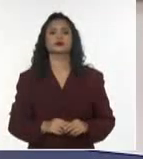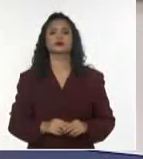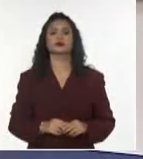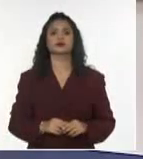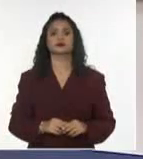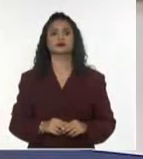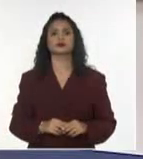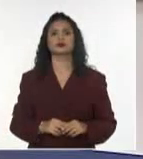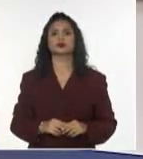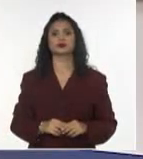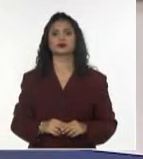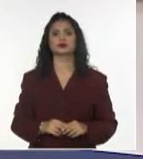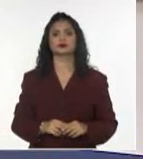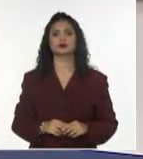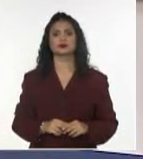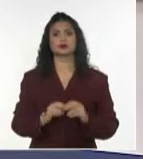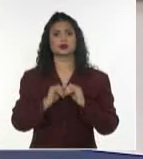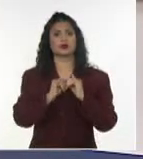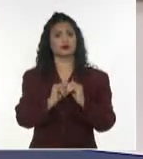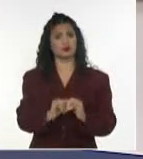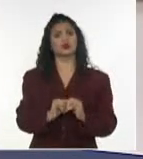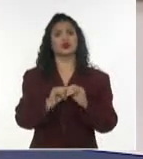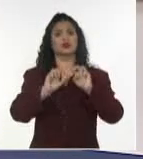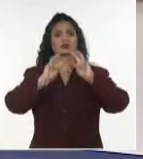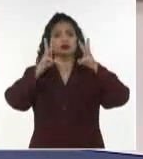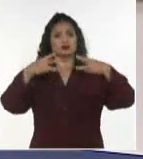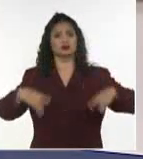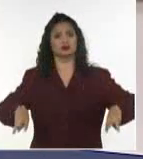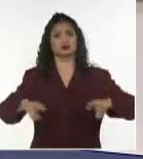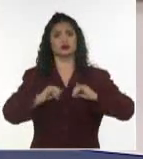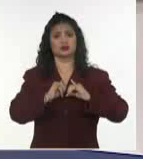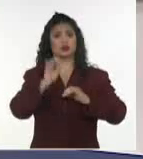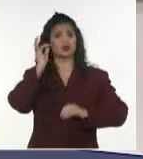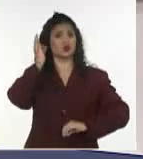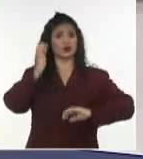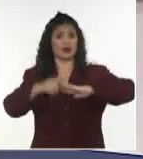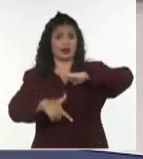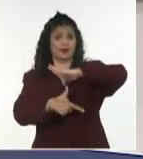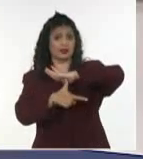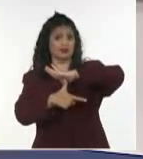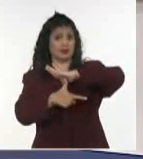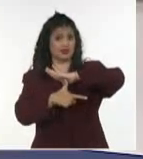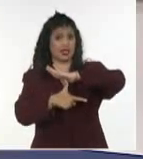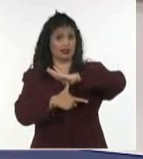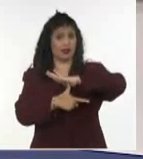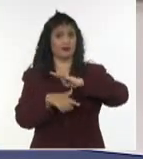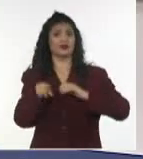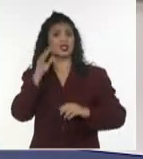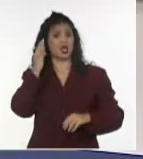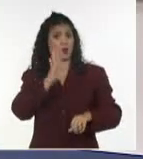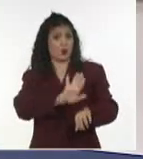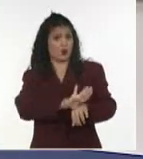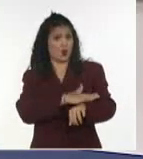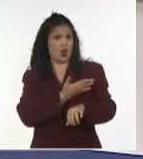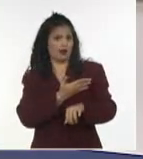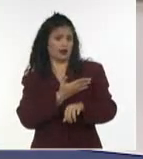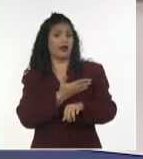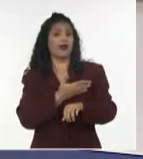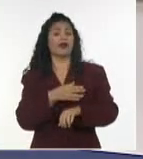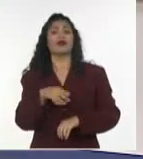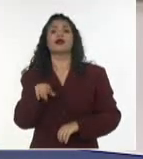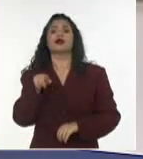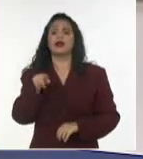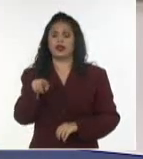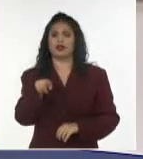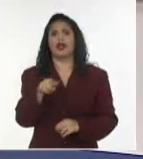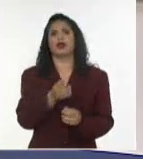medios de prensa destacan que la vicepresidenta de Estados Unidos camala Harris avanza hoy sin contratiempos hacia la nominación del partido demócrata